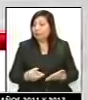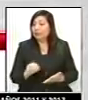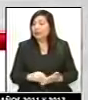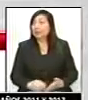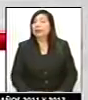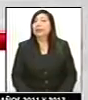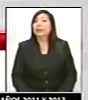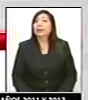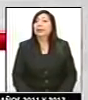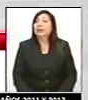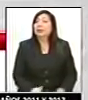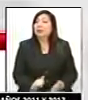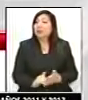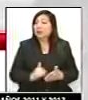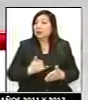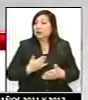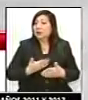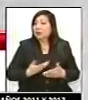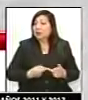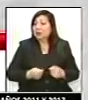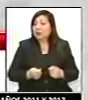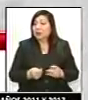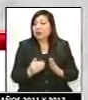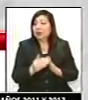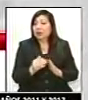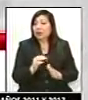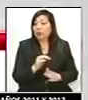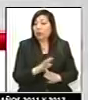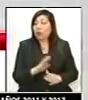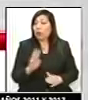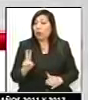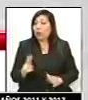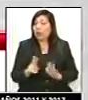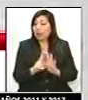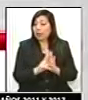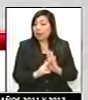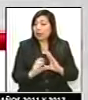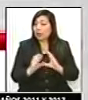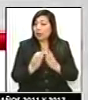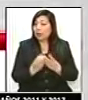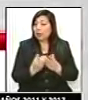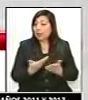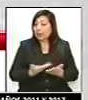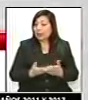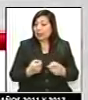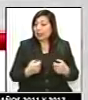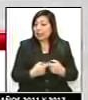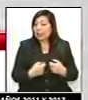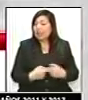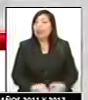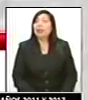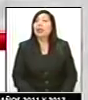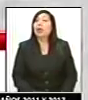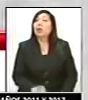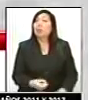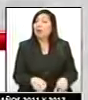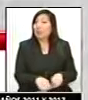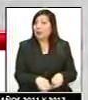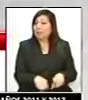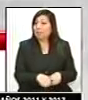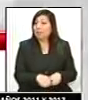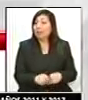concesión, al haber vulnerado lo establecido en el artículo 52 del reglamento de la Ley de Concesiones Eléctricas, así como las